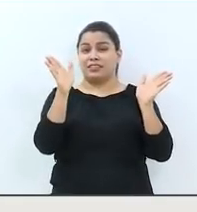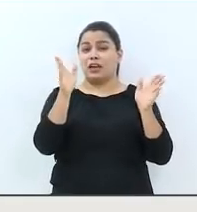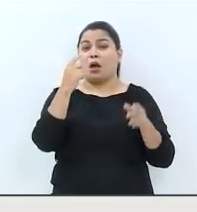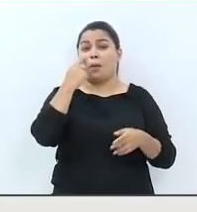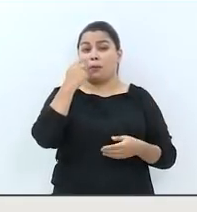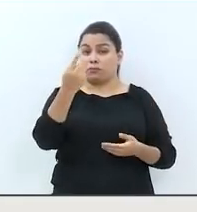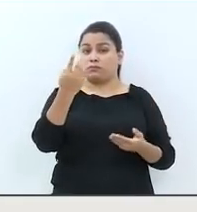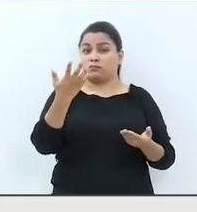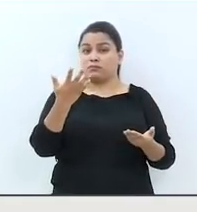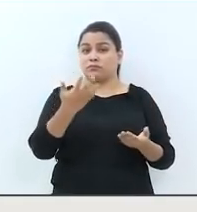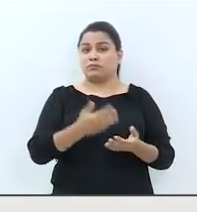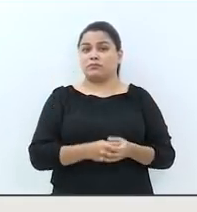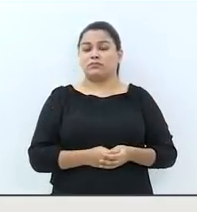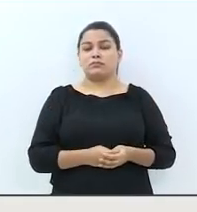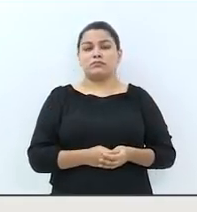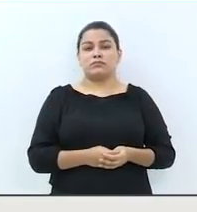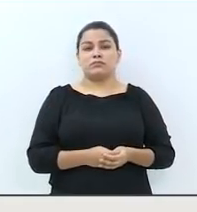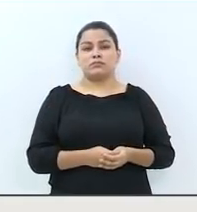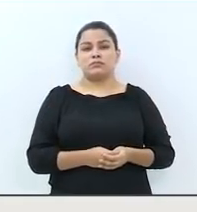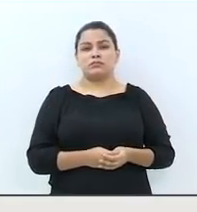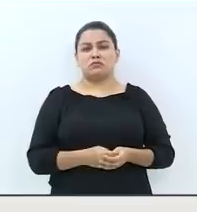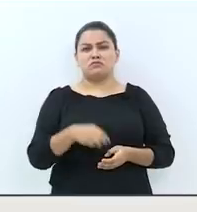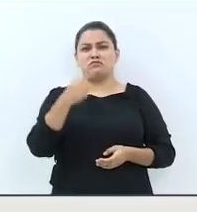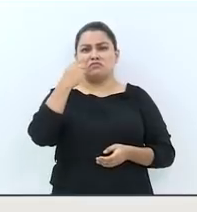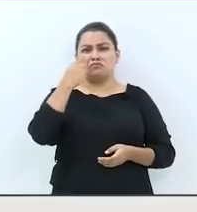veamos al espejo,